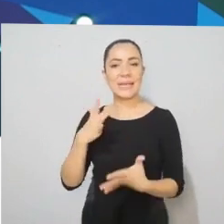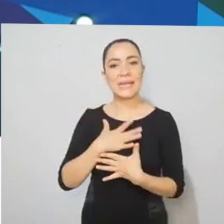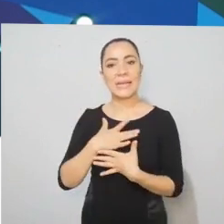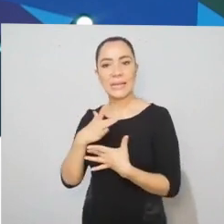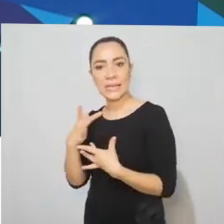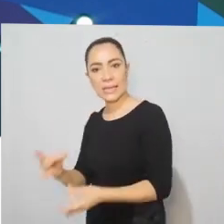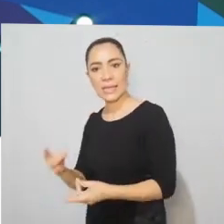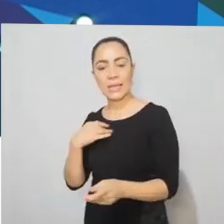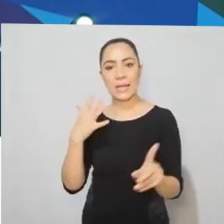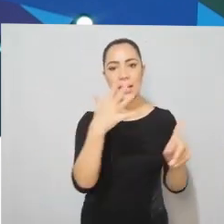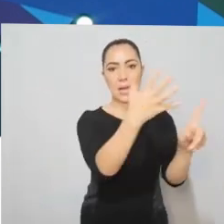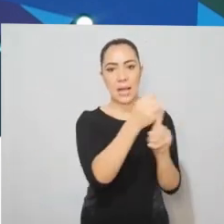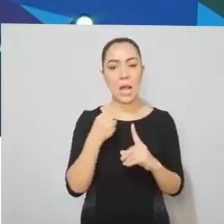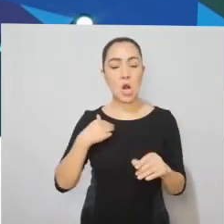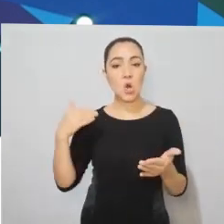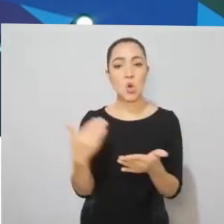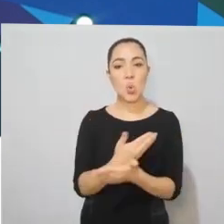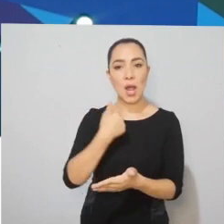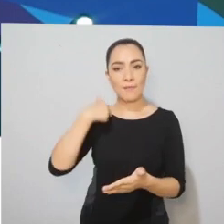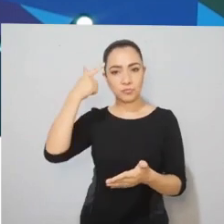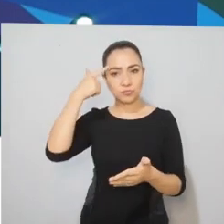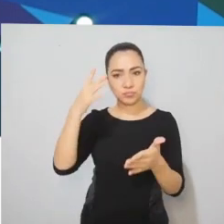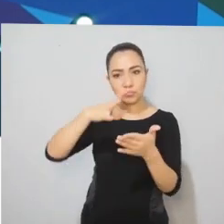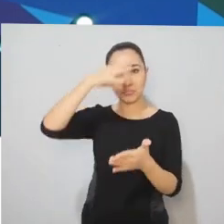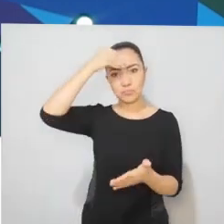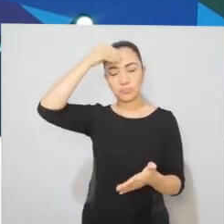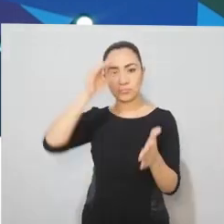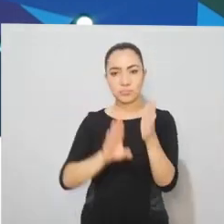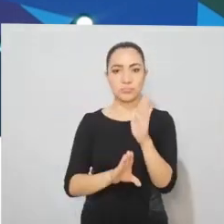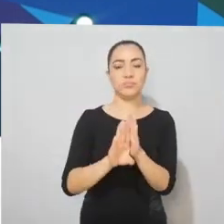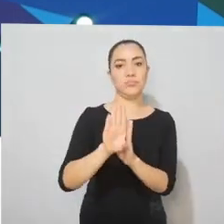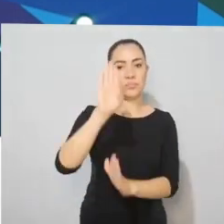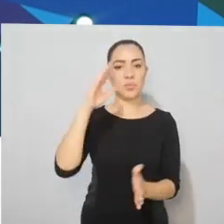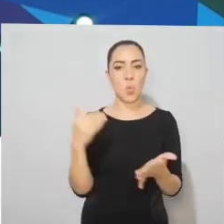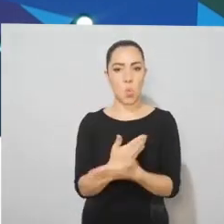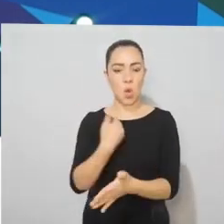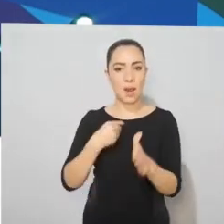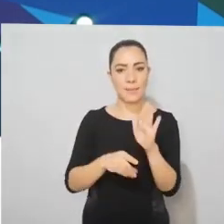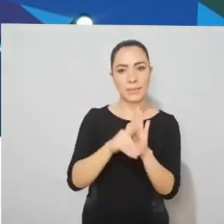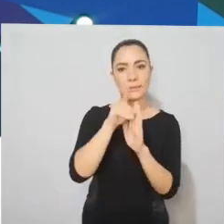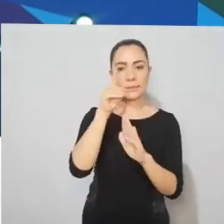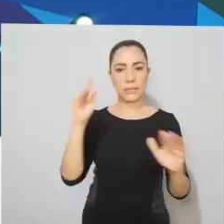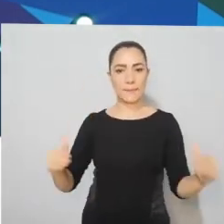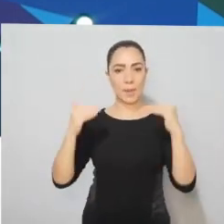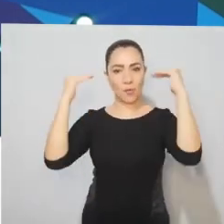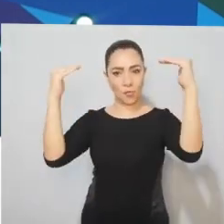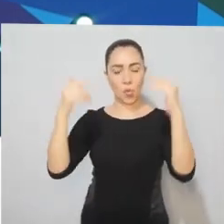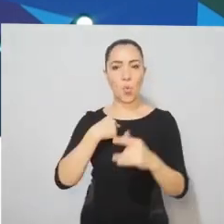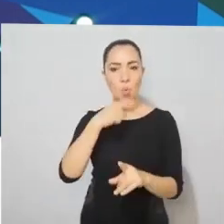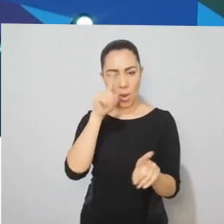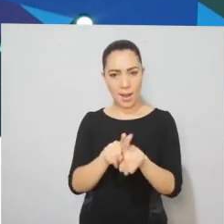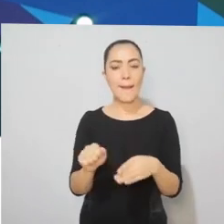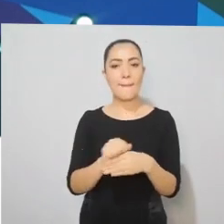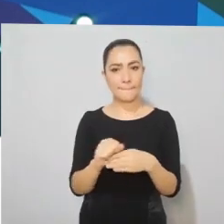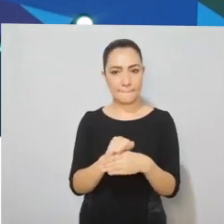conocimientos, conocimientos que les permitirán tener un mejor desempeño como profesionales y practicar